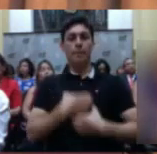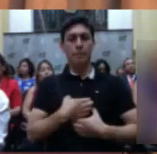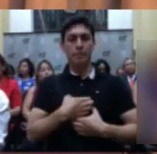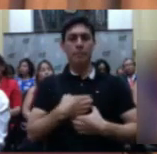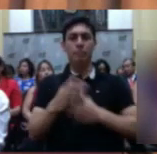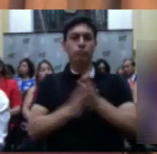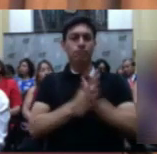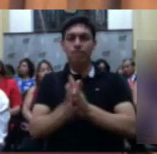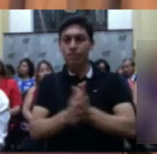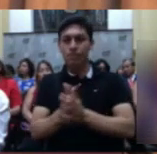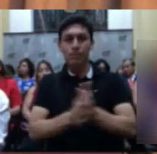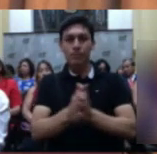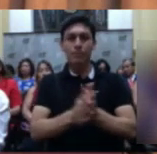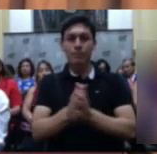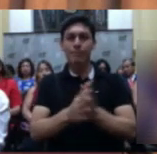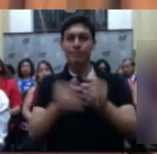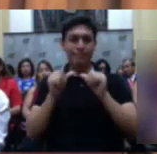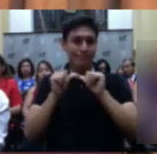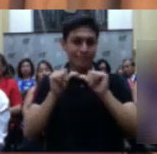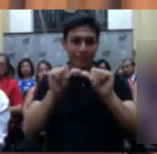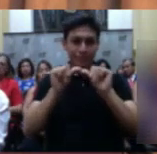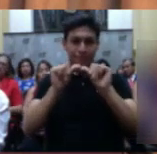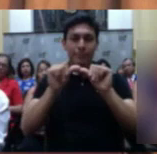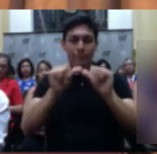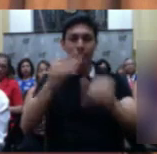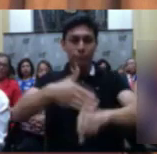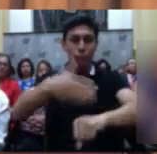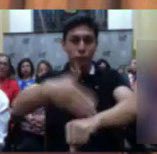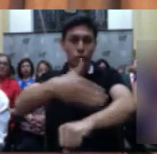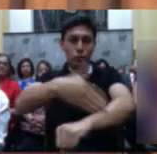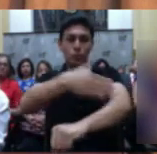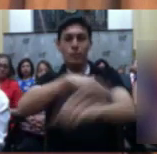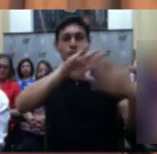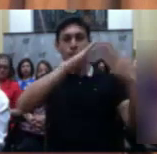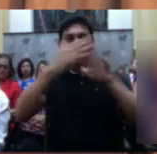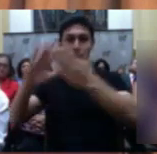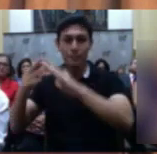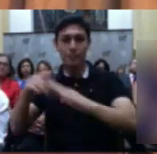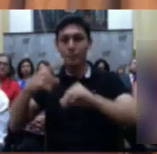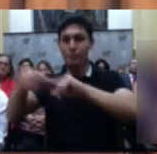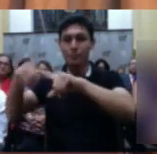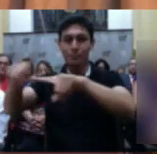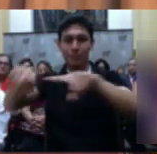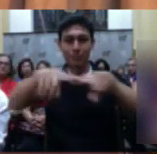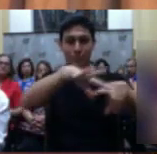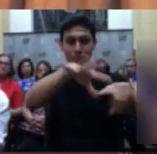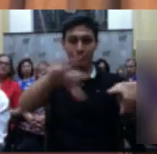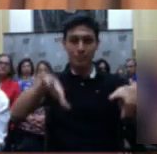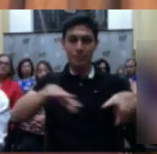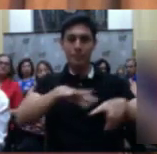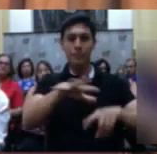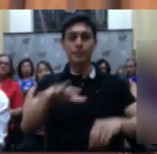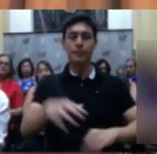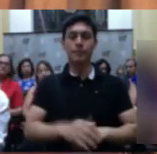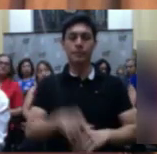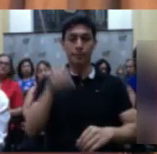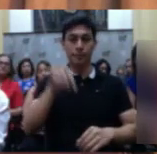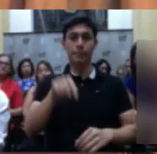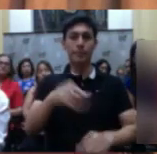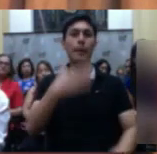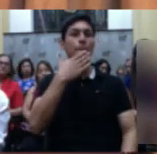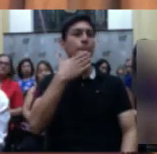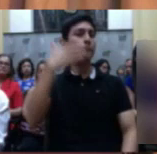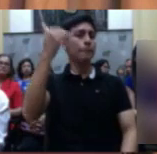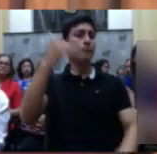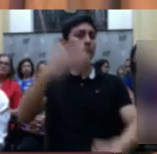ese deseo férreo de seguir desarrollando nuestra ciudad en todos sus ámbitos. Y de esta manera, mejorar la calidad